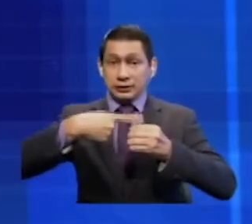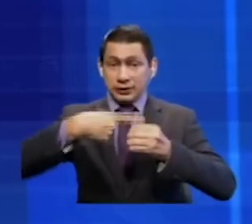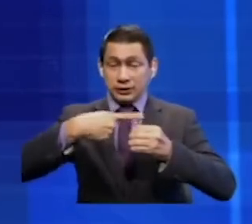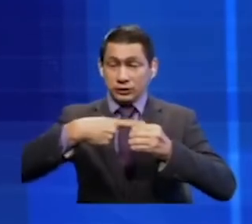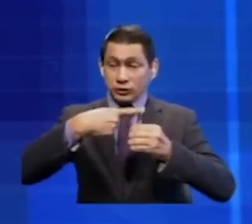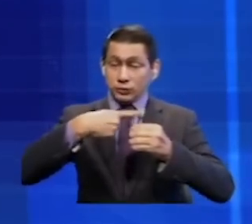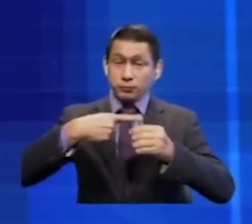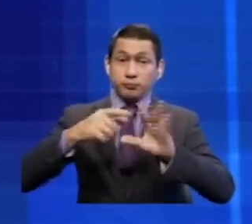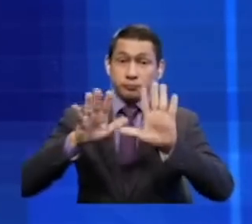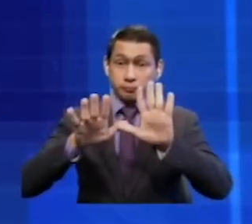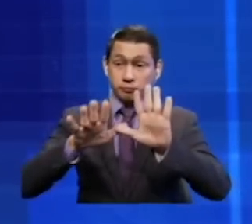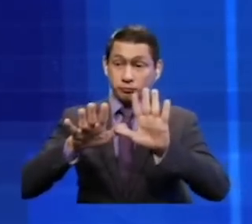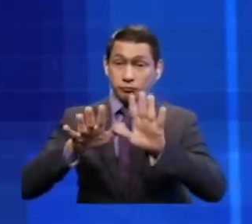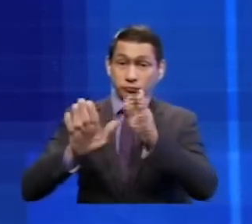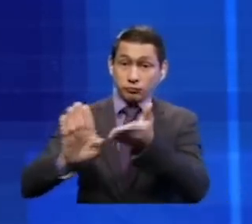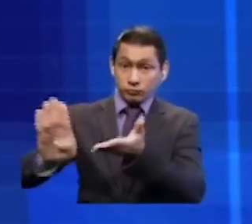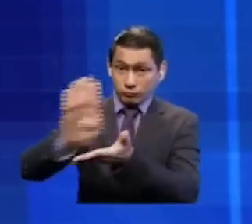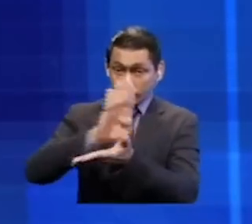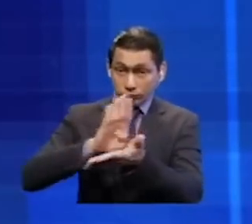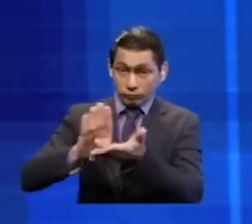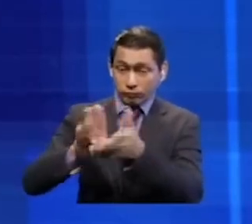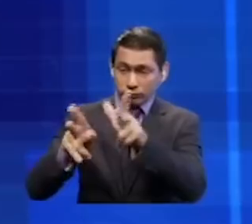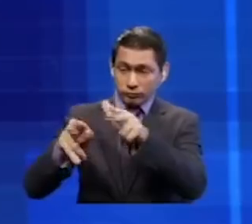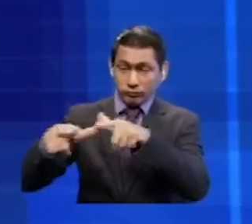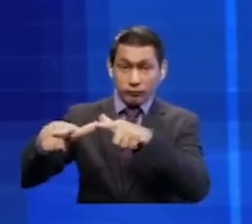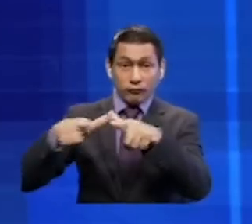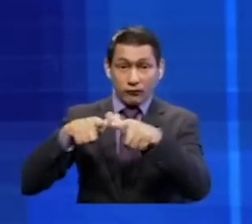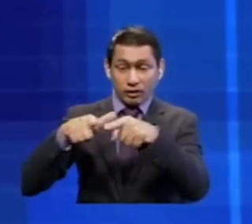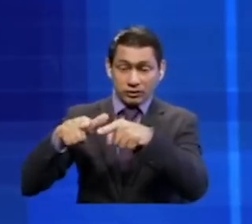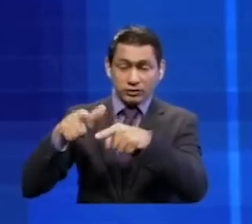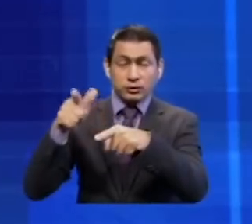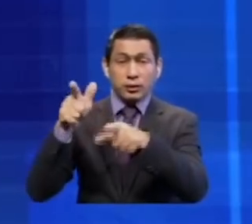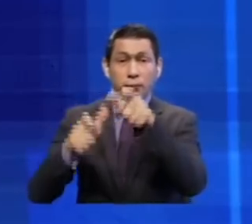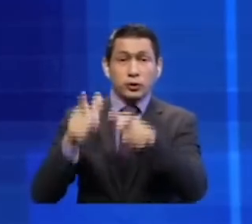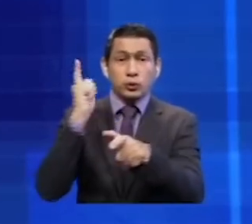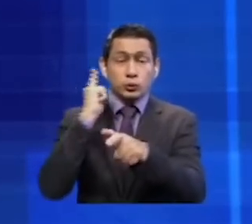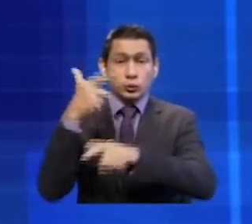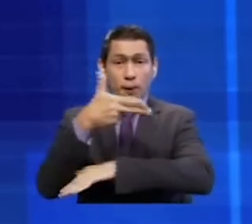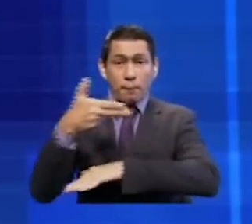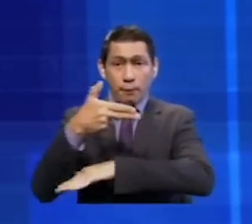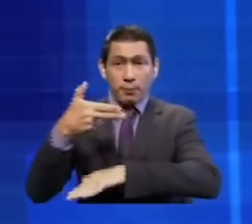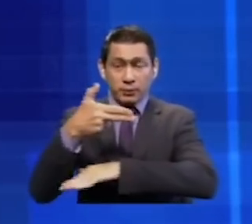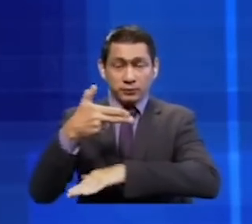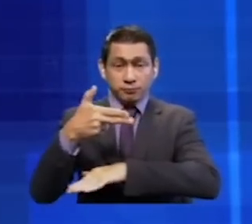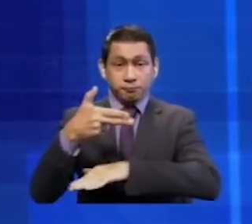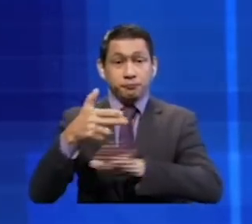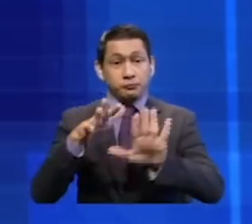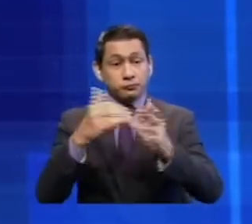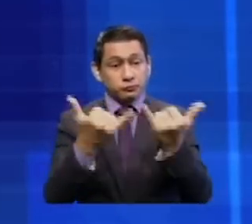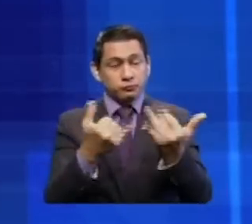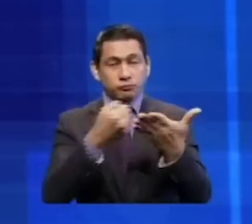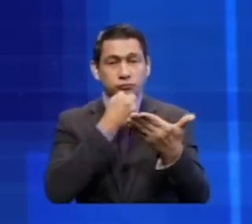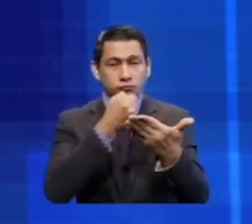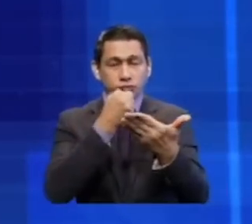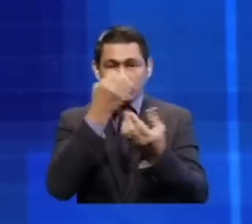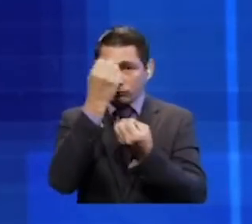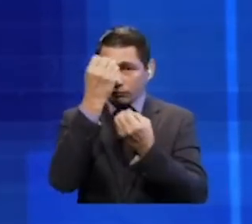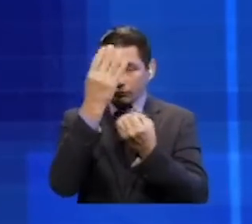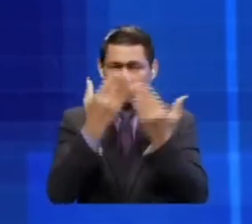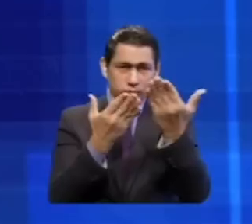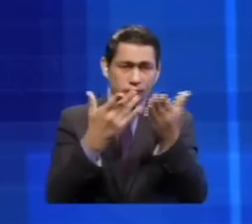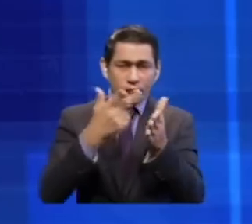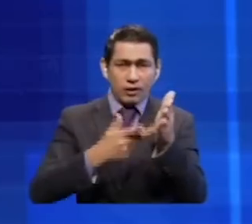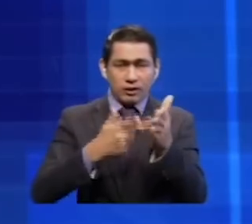sector aseguran que hubo una balacera. Ahí está nuestro compañero Gustavo Jaramillo en el sector y nos proporciona más detalles de lo que